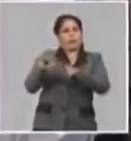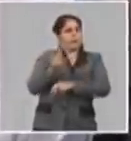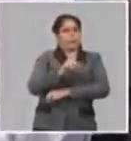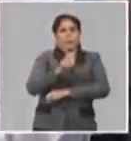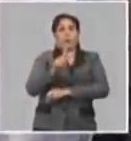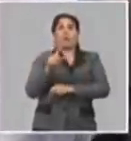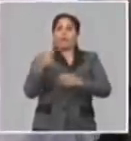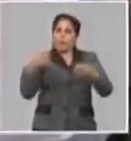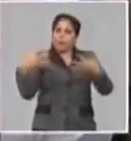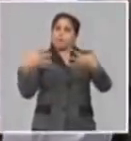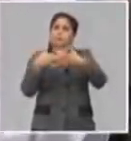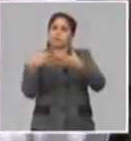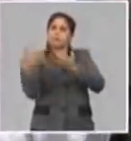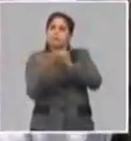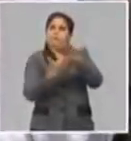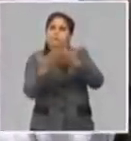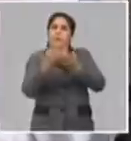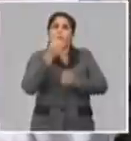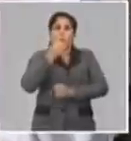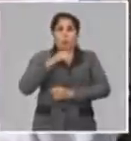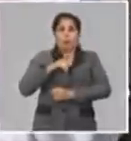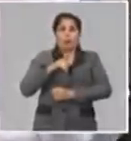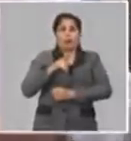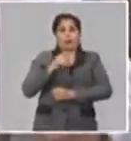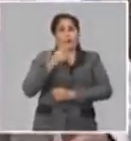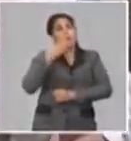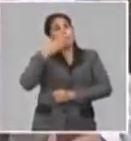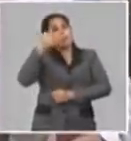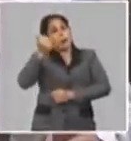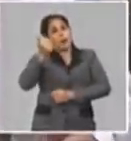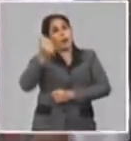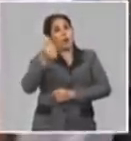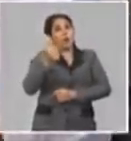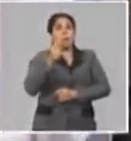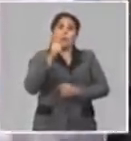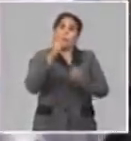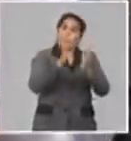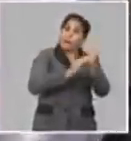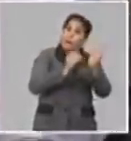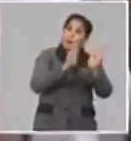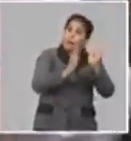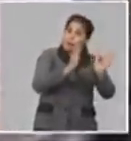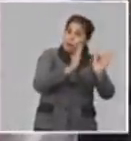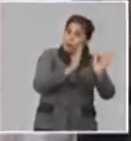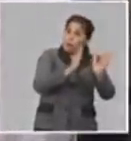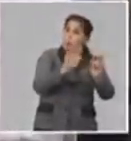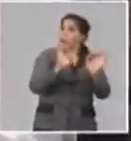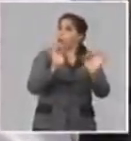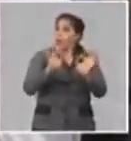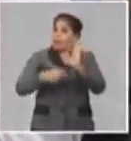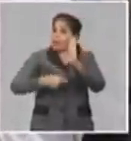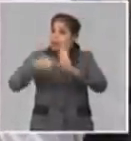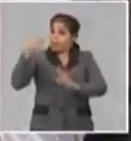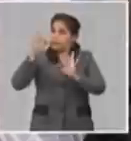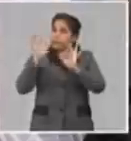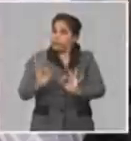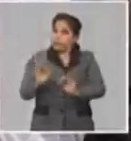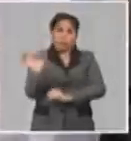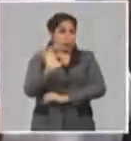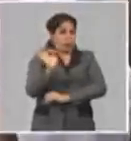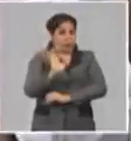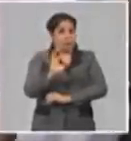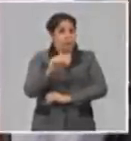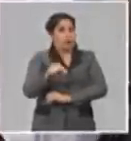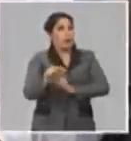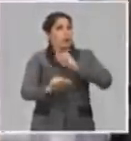que pueden tener un determinado impacto favorable en el corto plazo, pero que no son instrumentos estables de conducción de la economía.